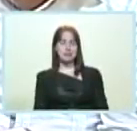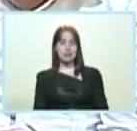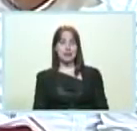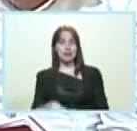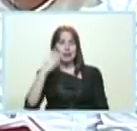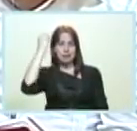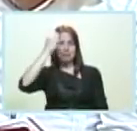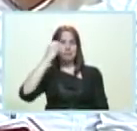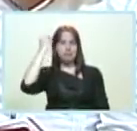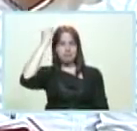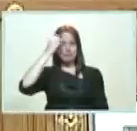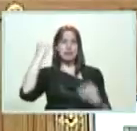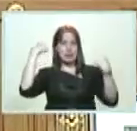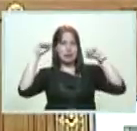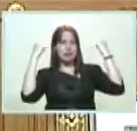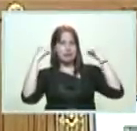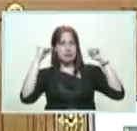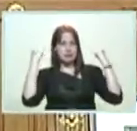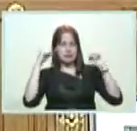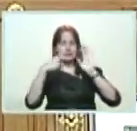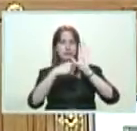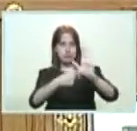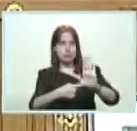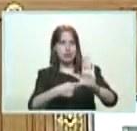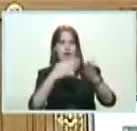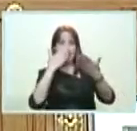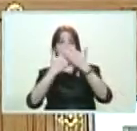Imagínense ustedes este ejercicio que yo lo voy a hacer ante los embajadores.